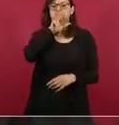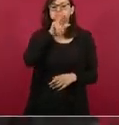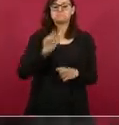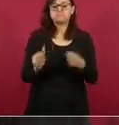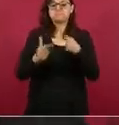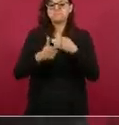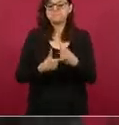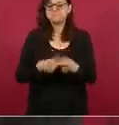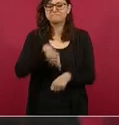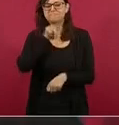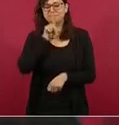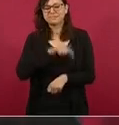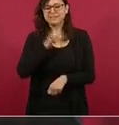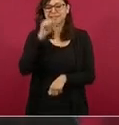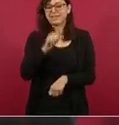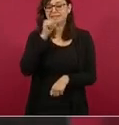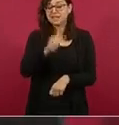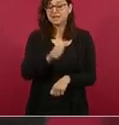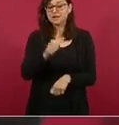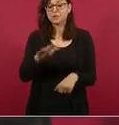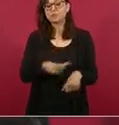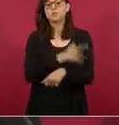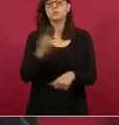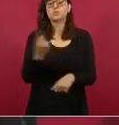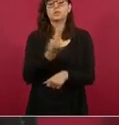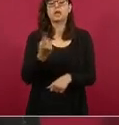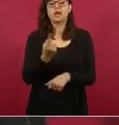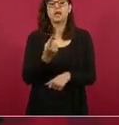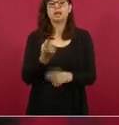también ayer se definió